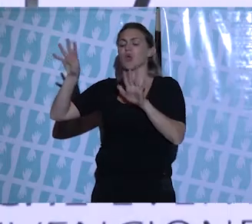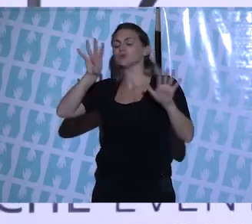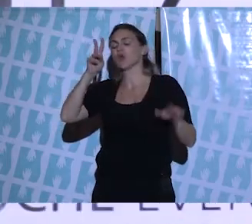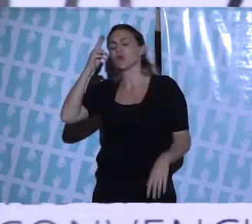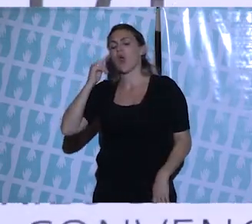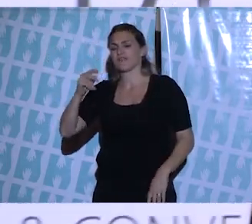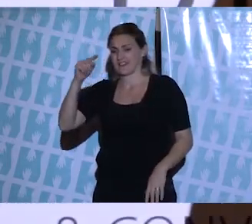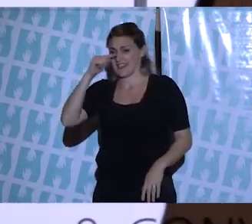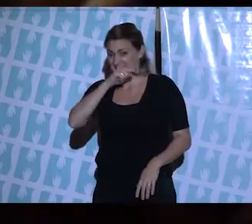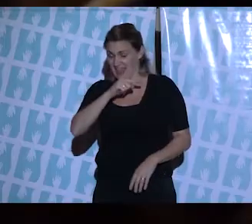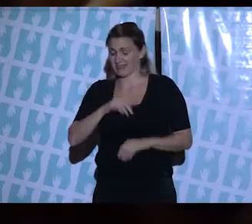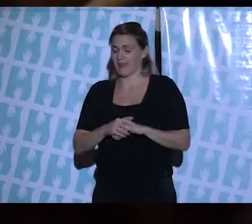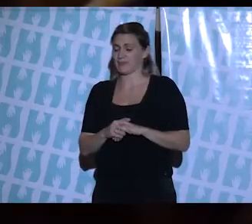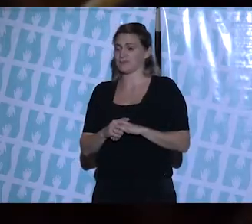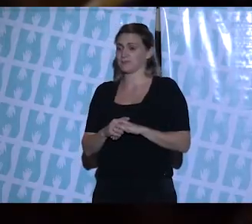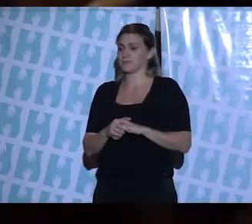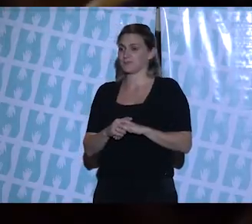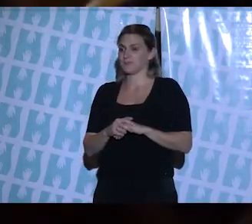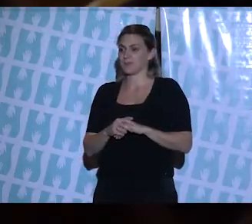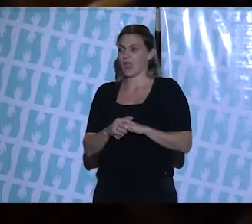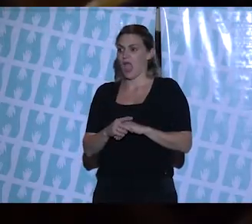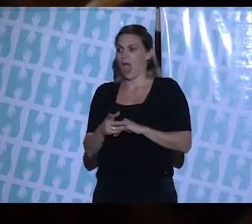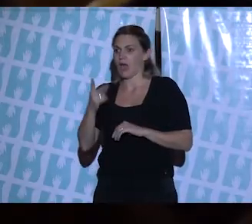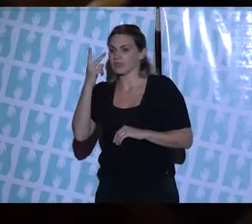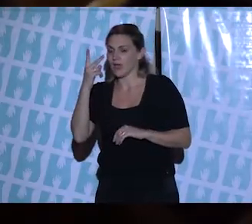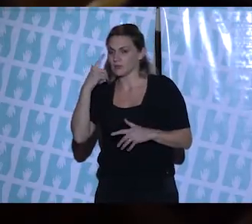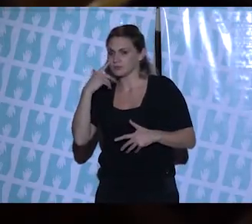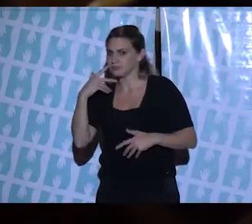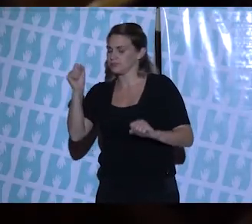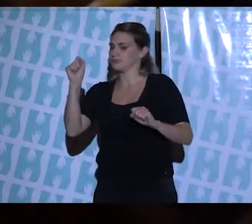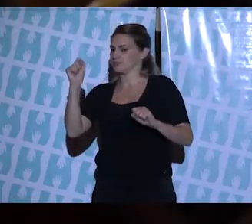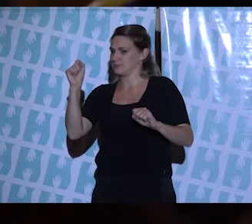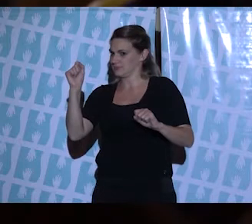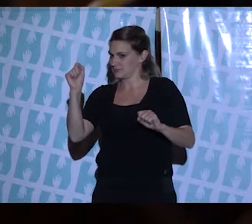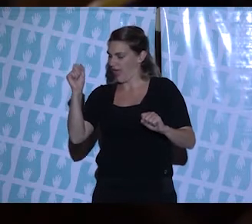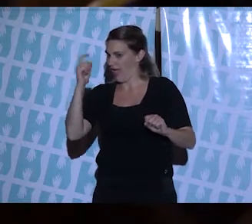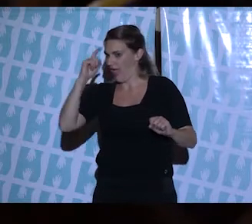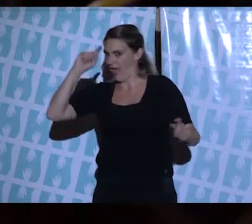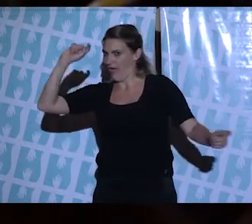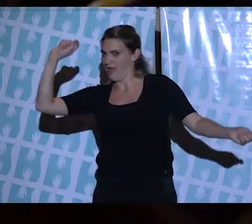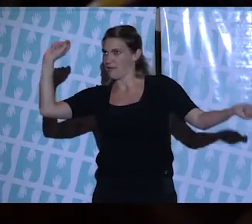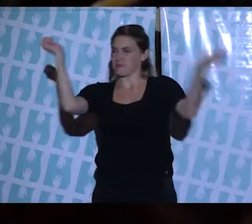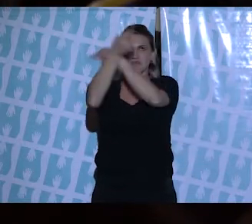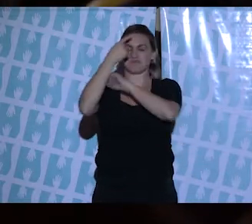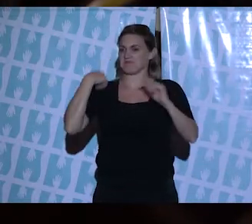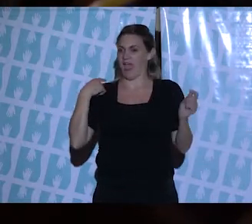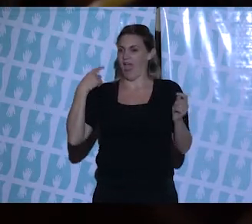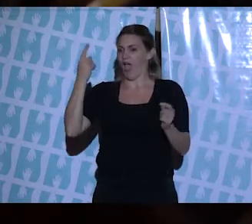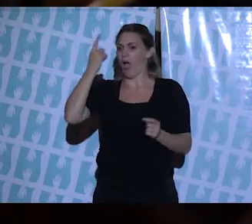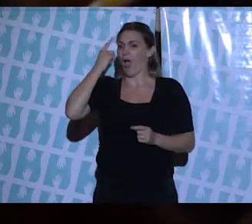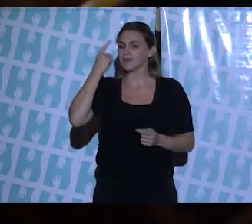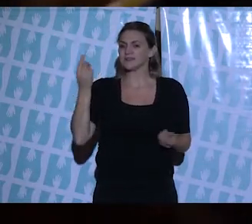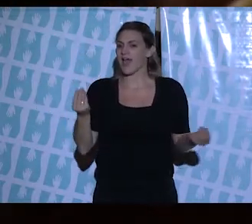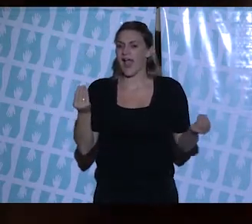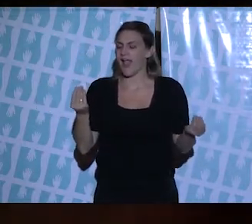1997, ahí hubieron dos descubrimientos que revolucionaron nuestro conocimiento acerca